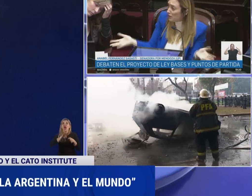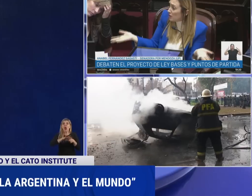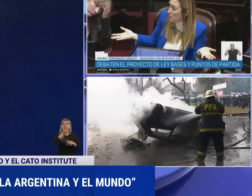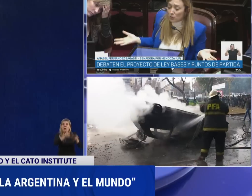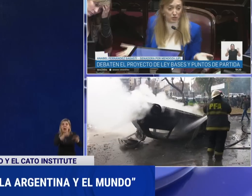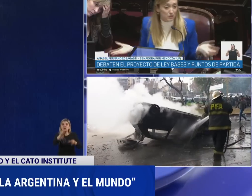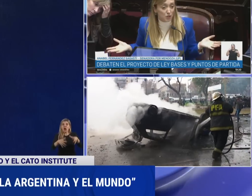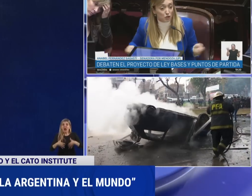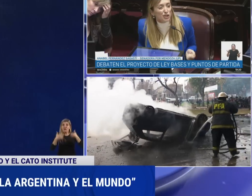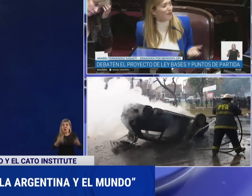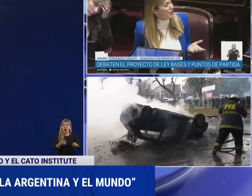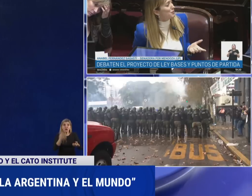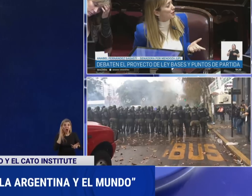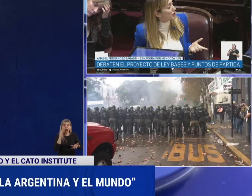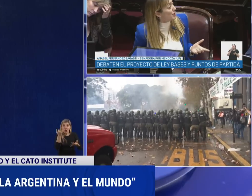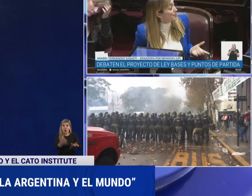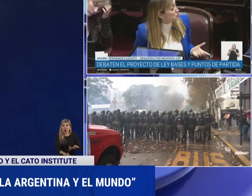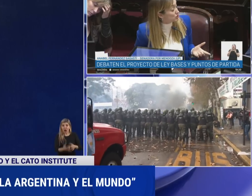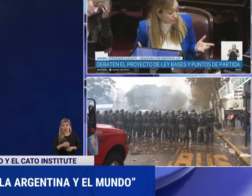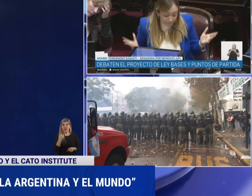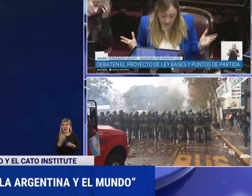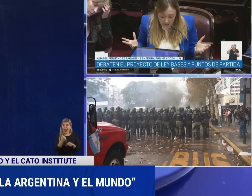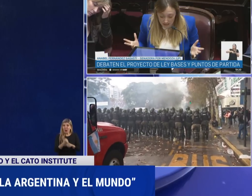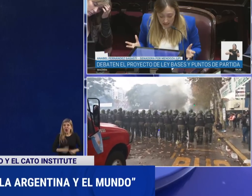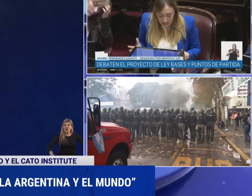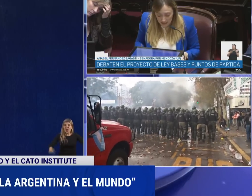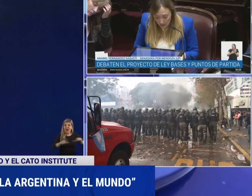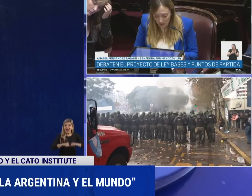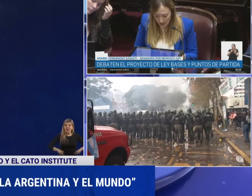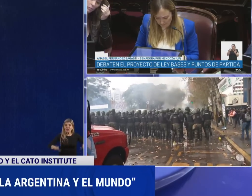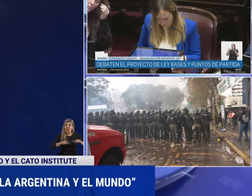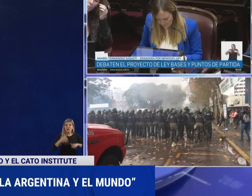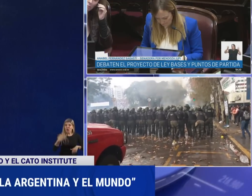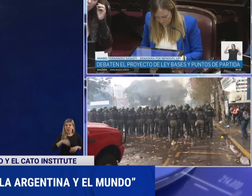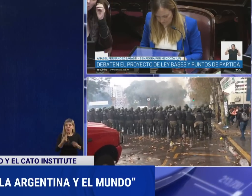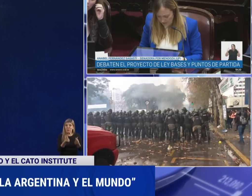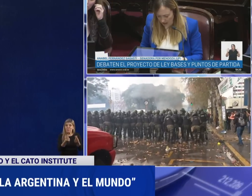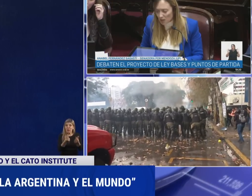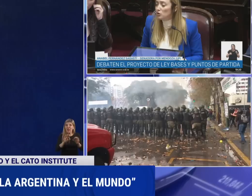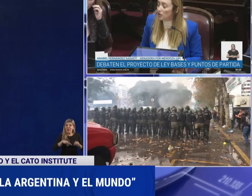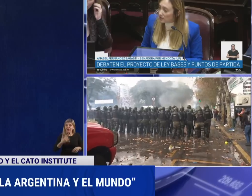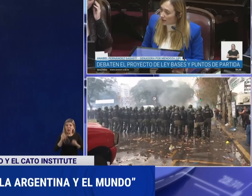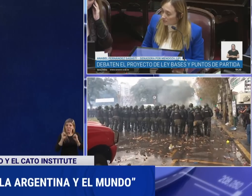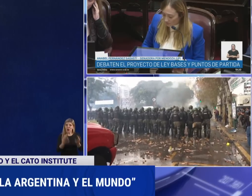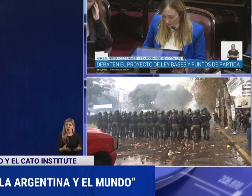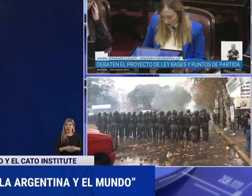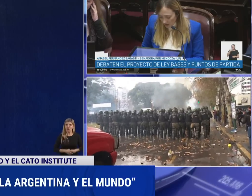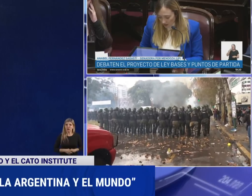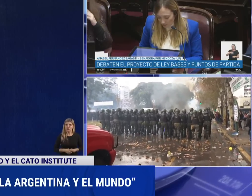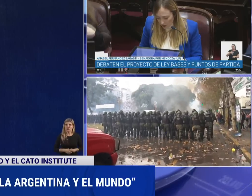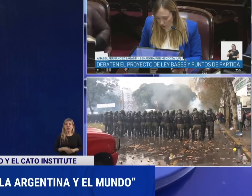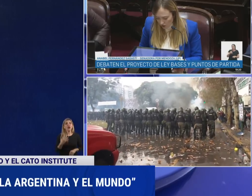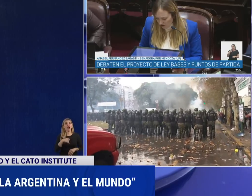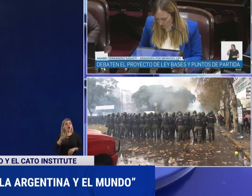su esfuerzo es para algo, que al trabajo y al sacrificio le corresponde una mejora en su calidad de vida. Quiero recordarle a